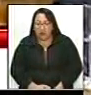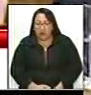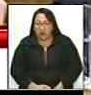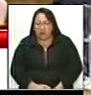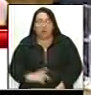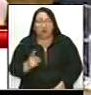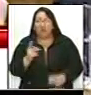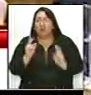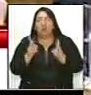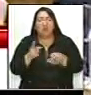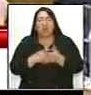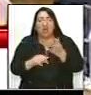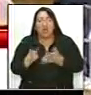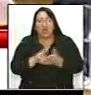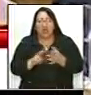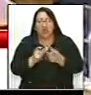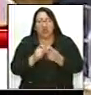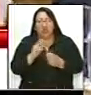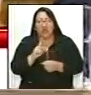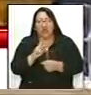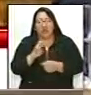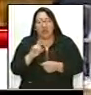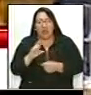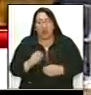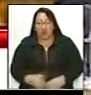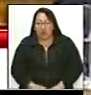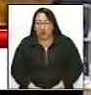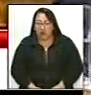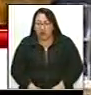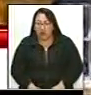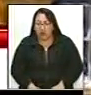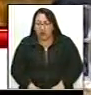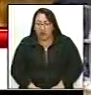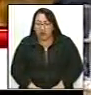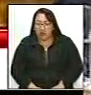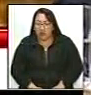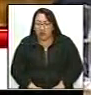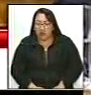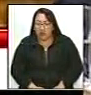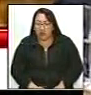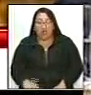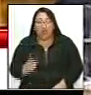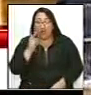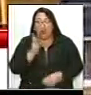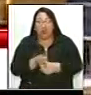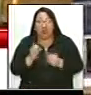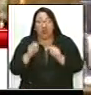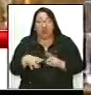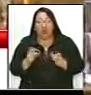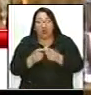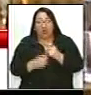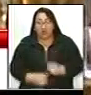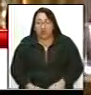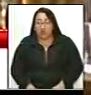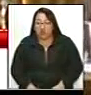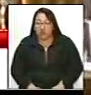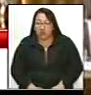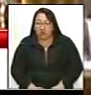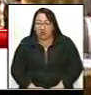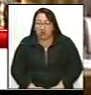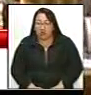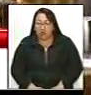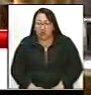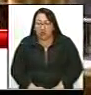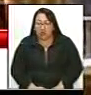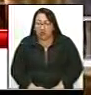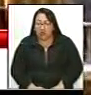Belaunde. Cuando existe, en ese sentido de que no está prohibido la renuncia a los congresistas de las reuniones políticas en